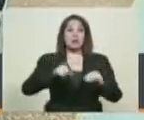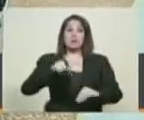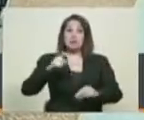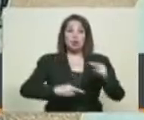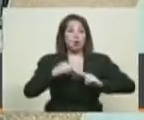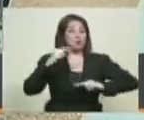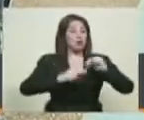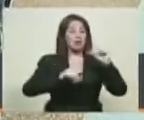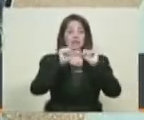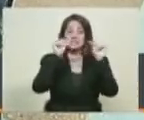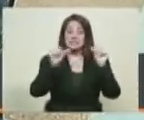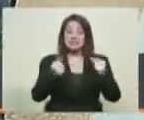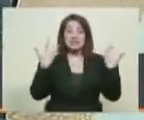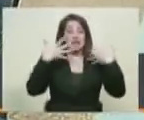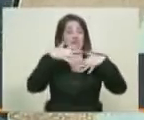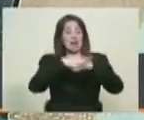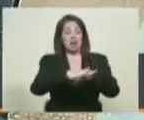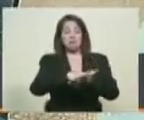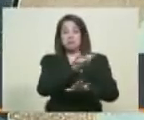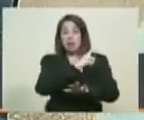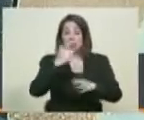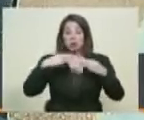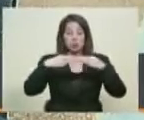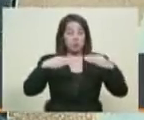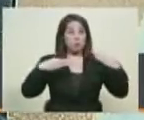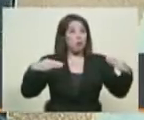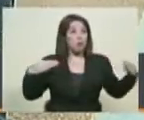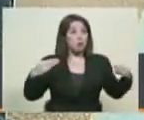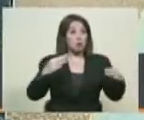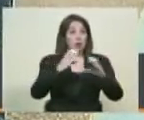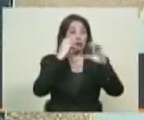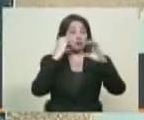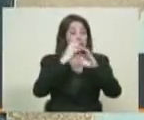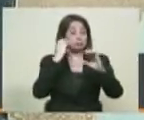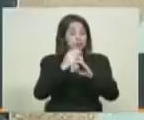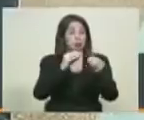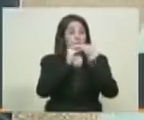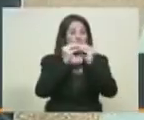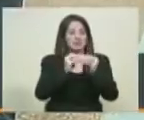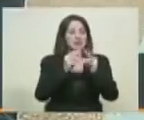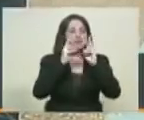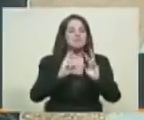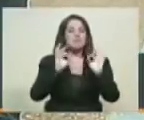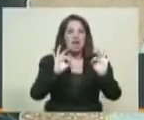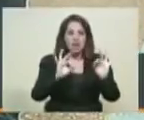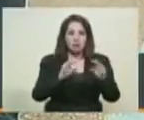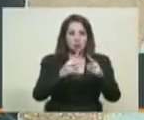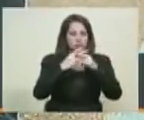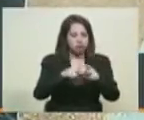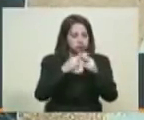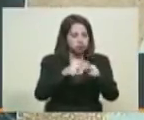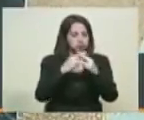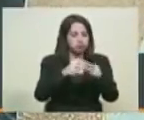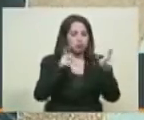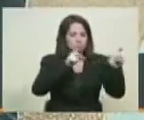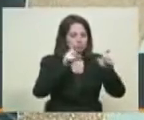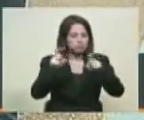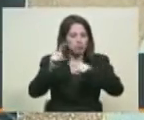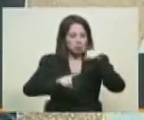construir un sistema integrado de transporte público con un poderoso mantenimiento que venga de abajo hacia